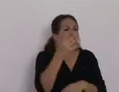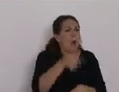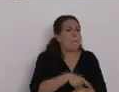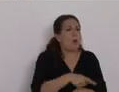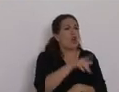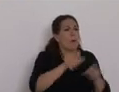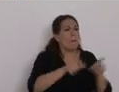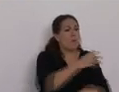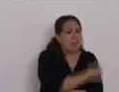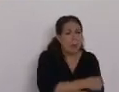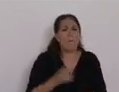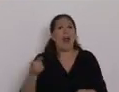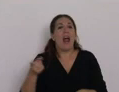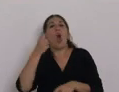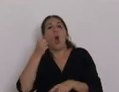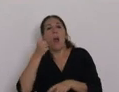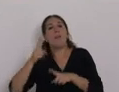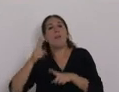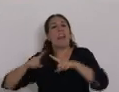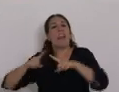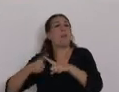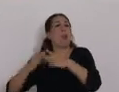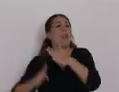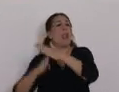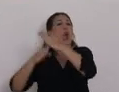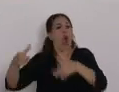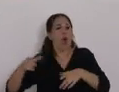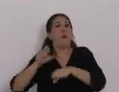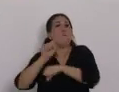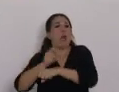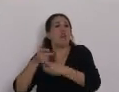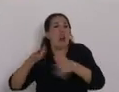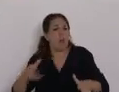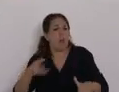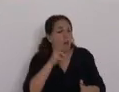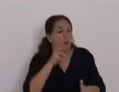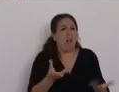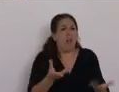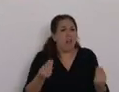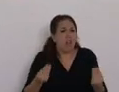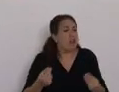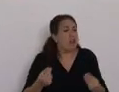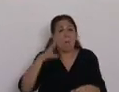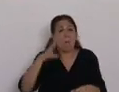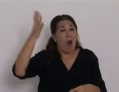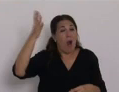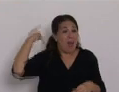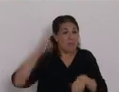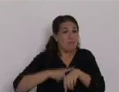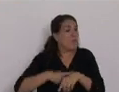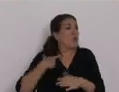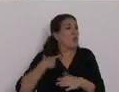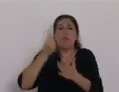decían, mirá lo mal que hicimos las cosas. Yo les juro que de ese día no dejé de militar nunca. Siempre lo